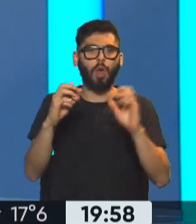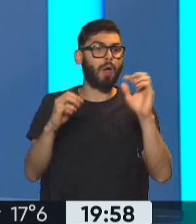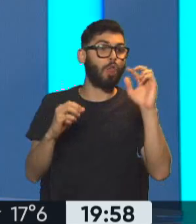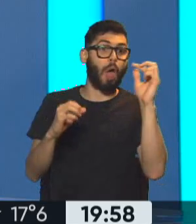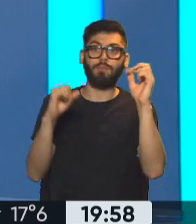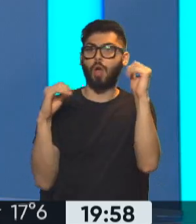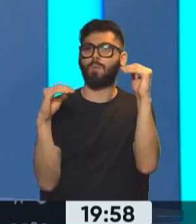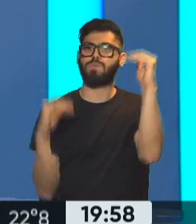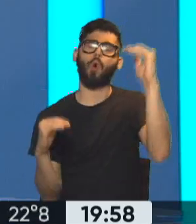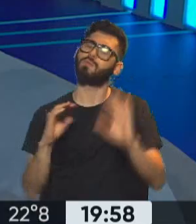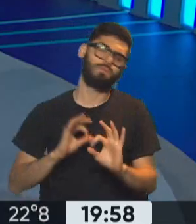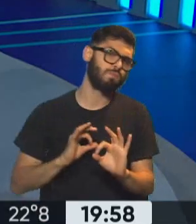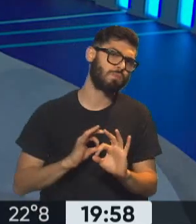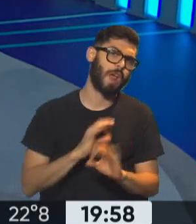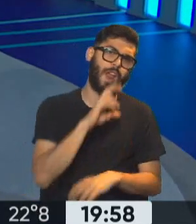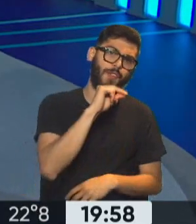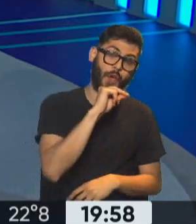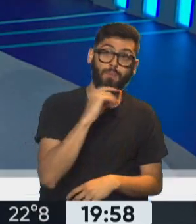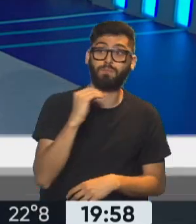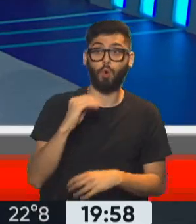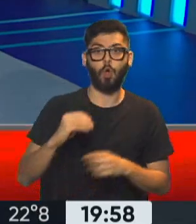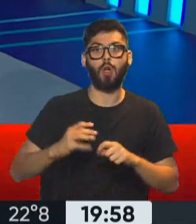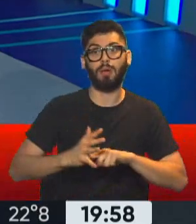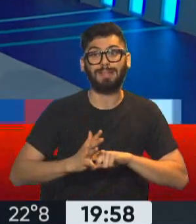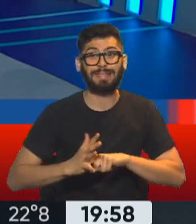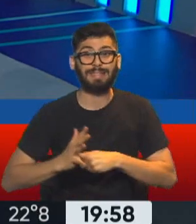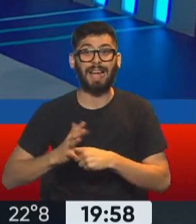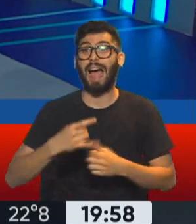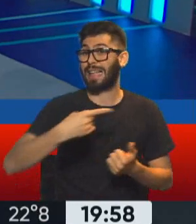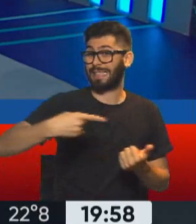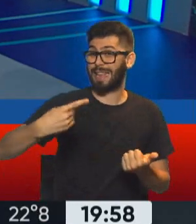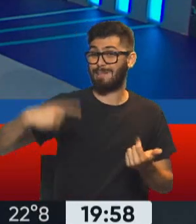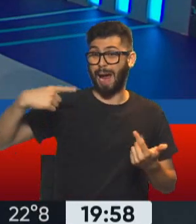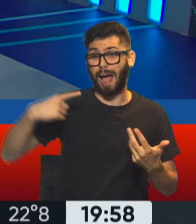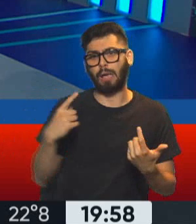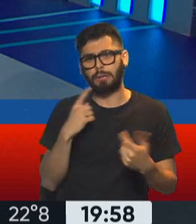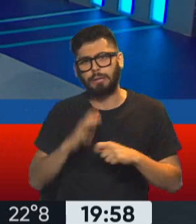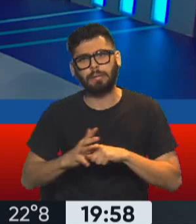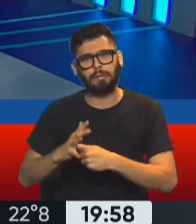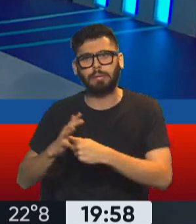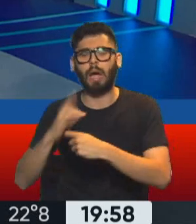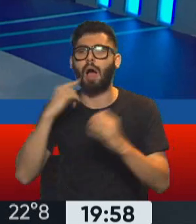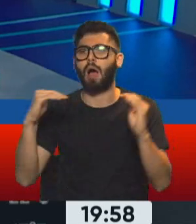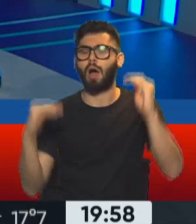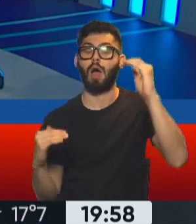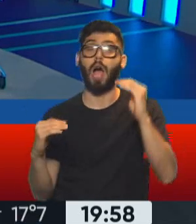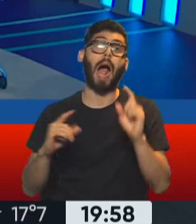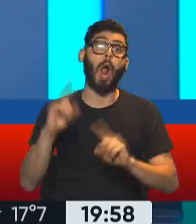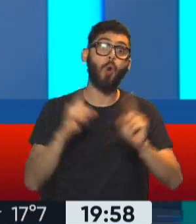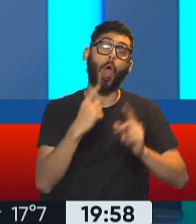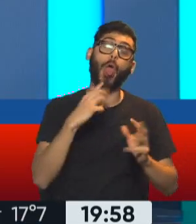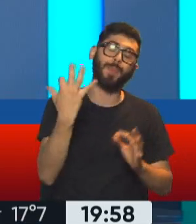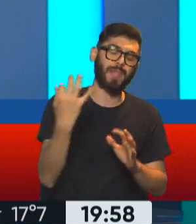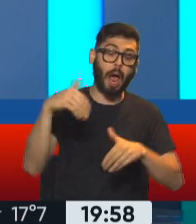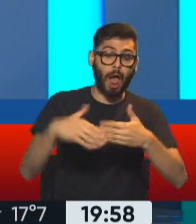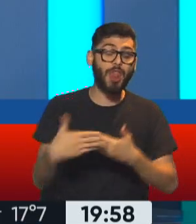la insistencia, a las presiones que existen desde hace semanas para que se dé una devaluación. Algunos la pronosticaban para después